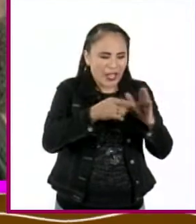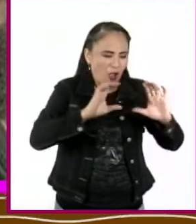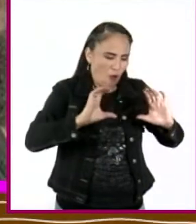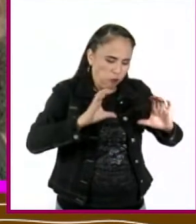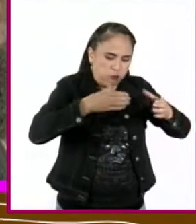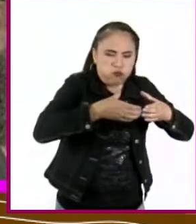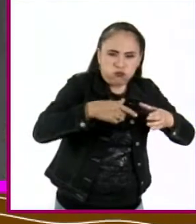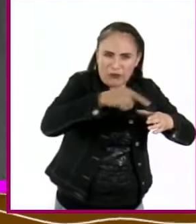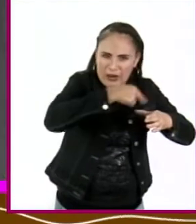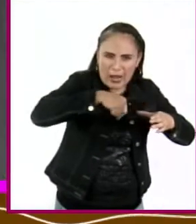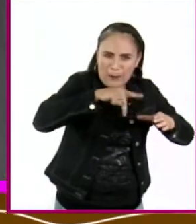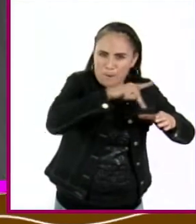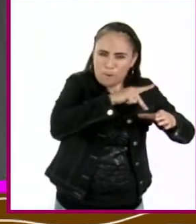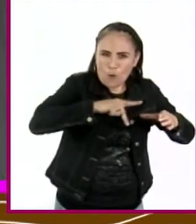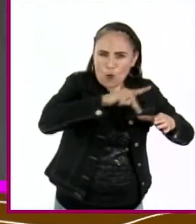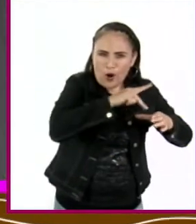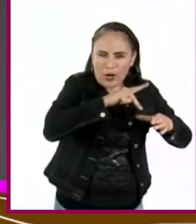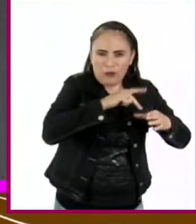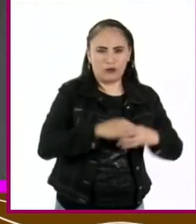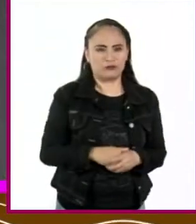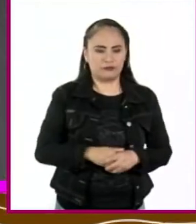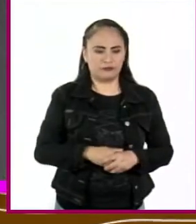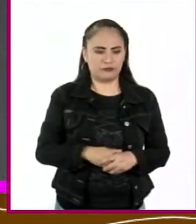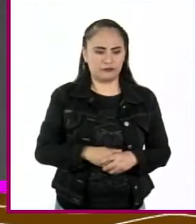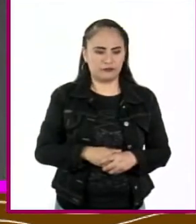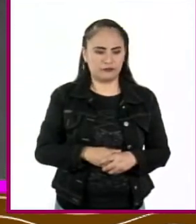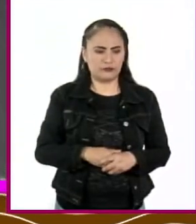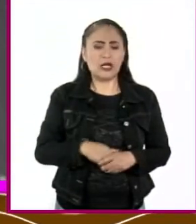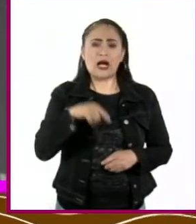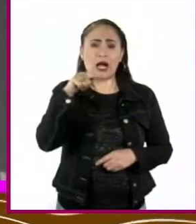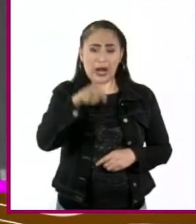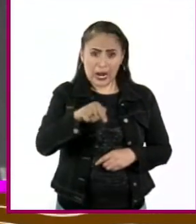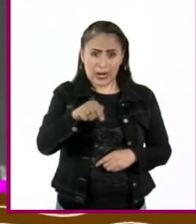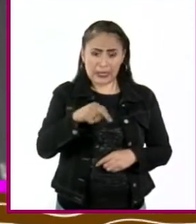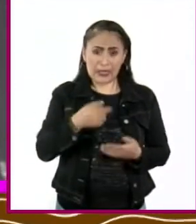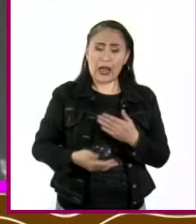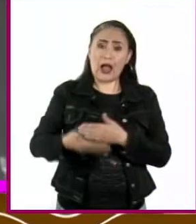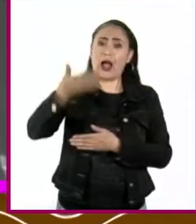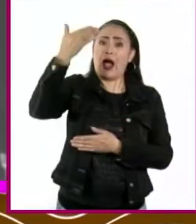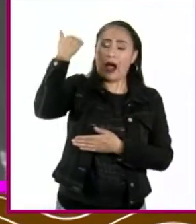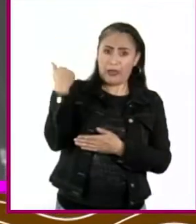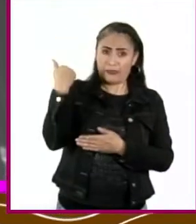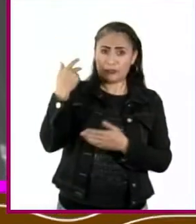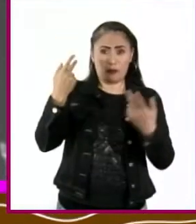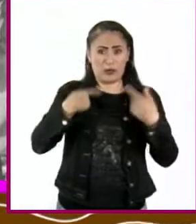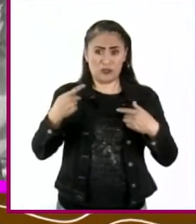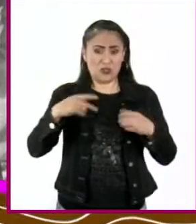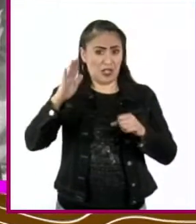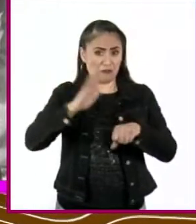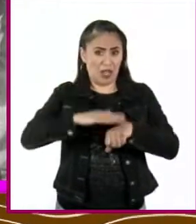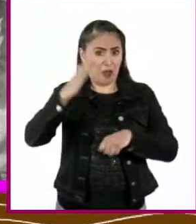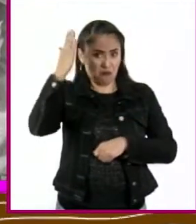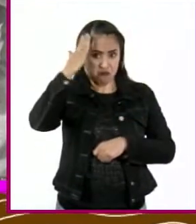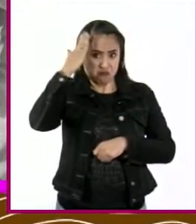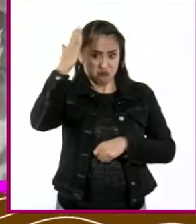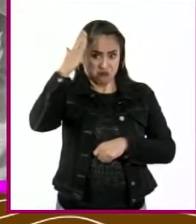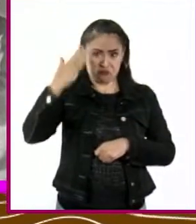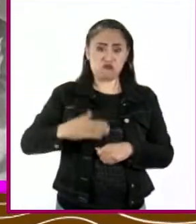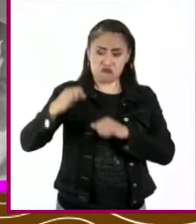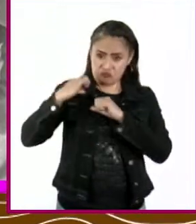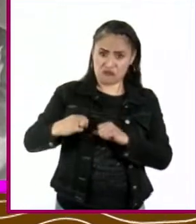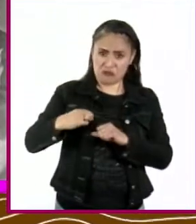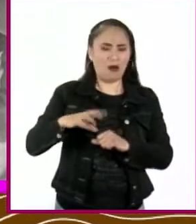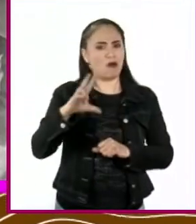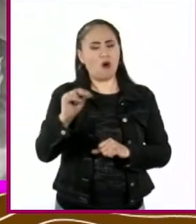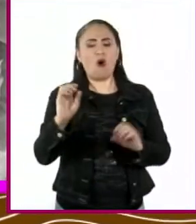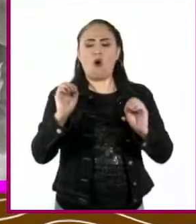humano. No tanto para destacar la importancia de los principales o poderosos, ni para destacar a los